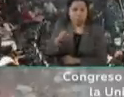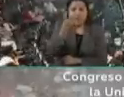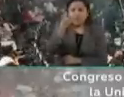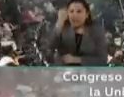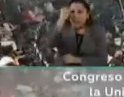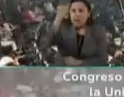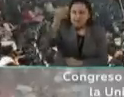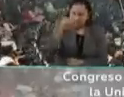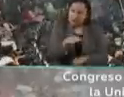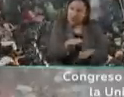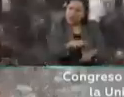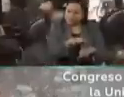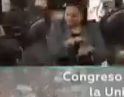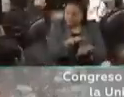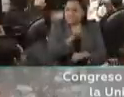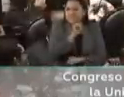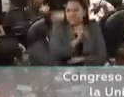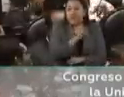positivos.